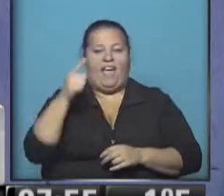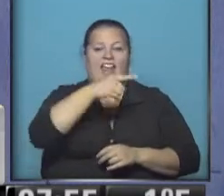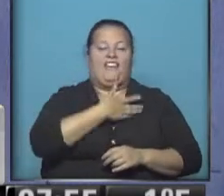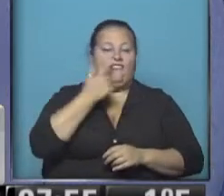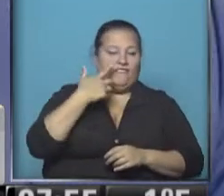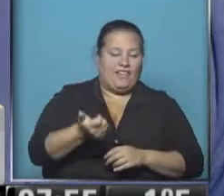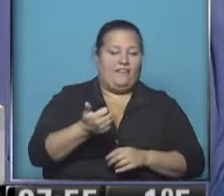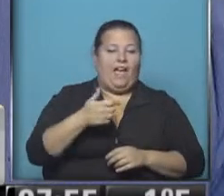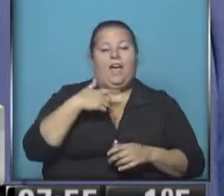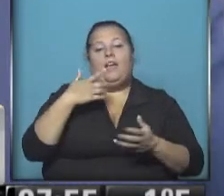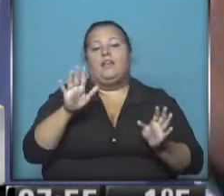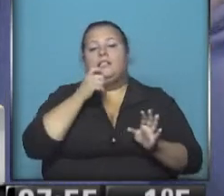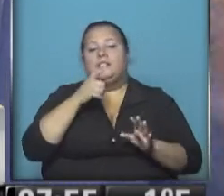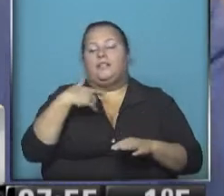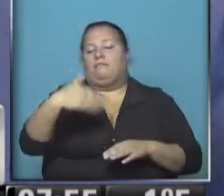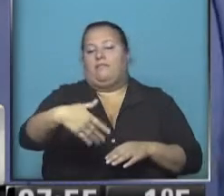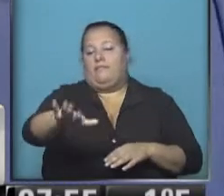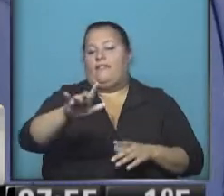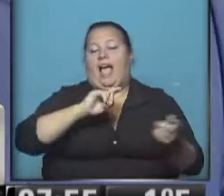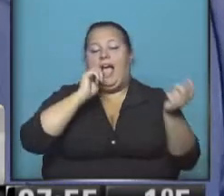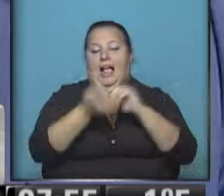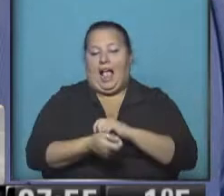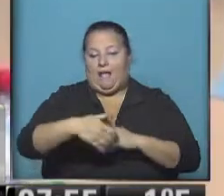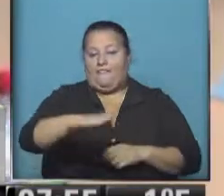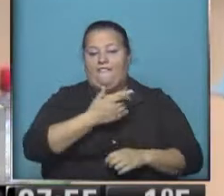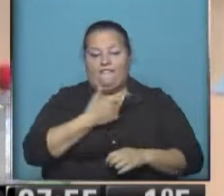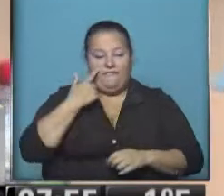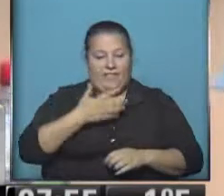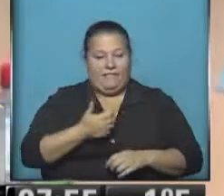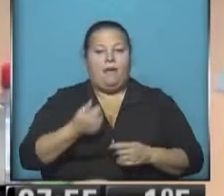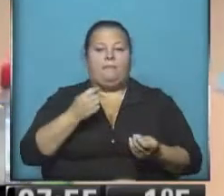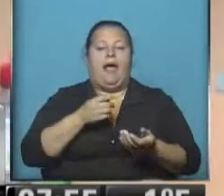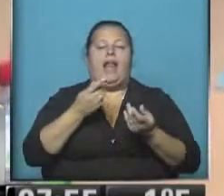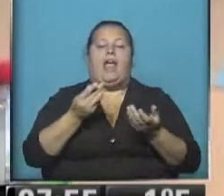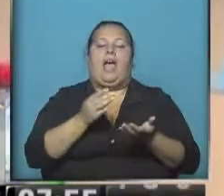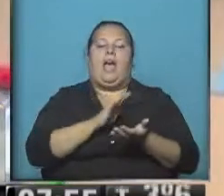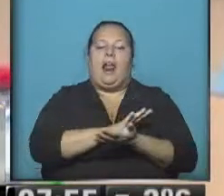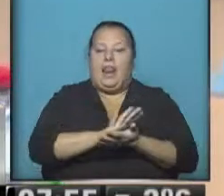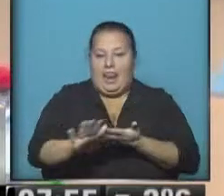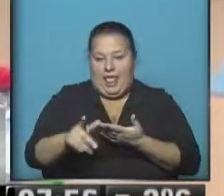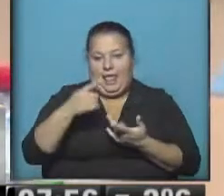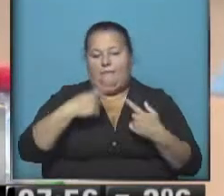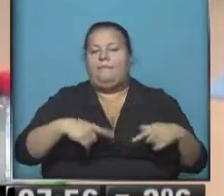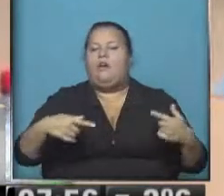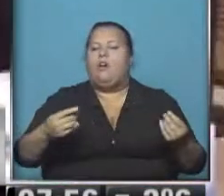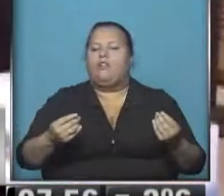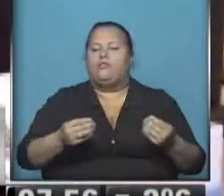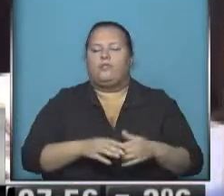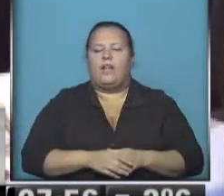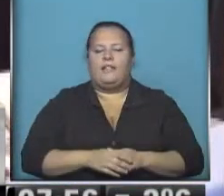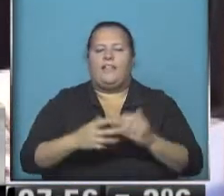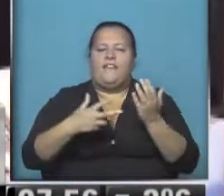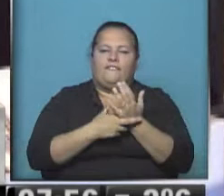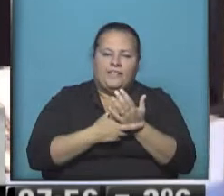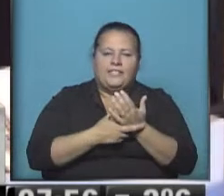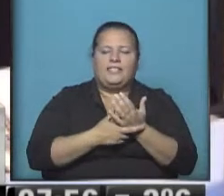de bregar en función de los próximos vientos de cambio que se vienen en la FIFA por la transparencia en materia fiscal, sobre